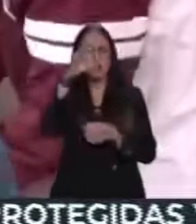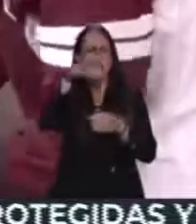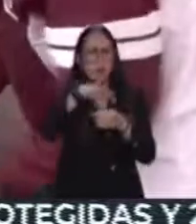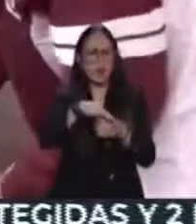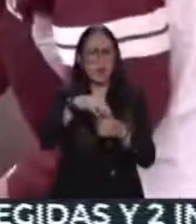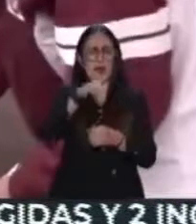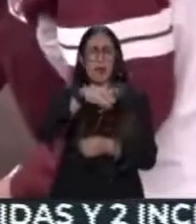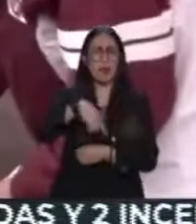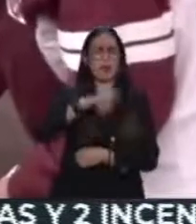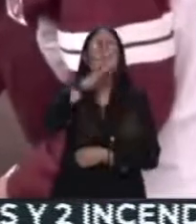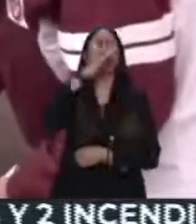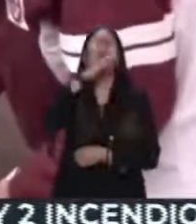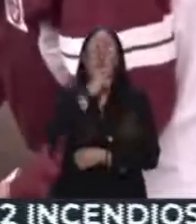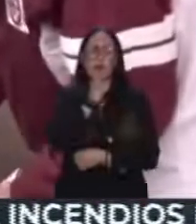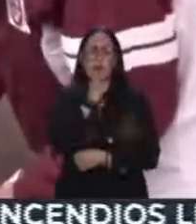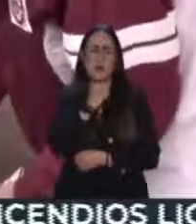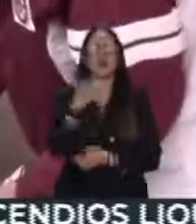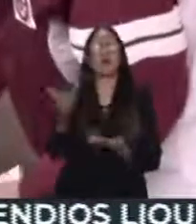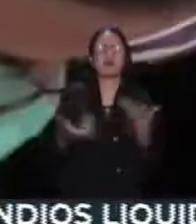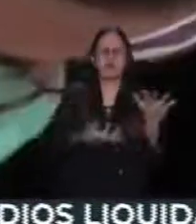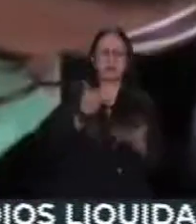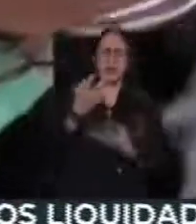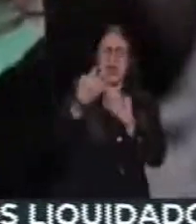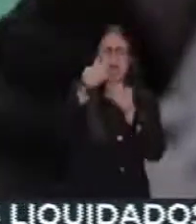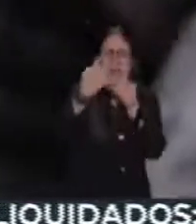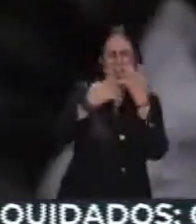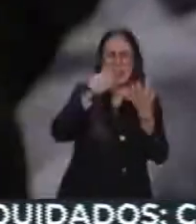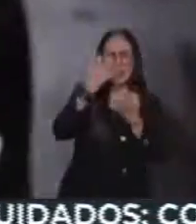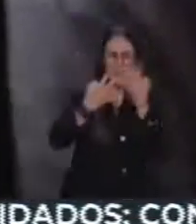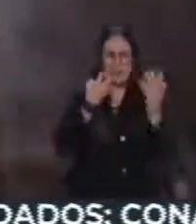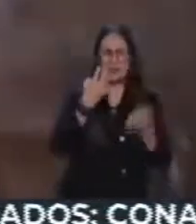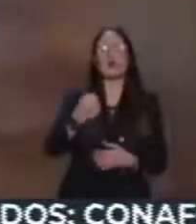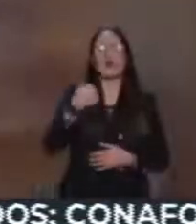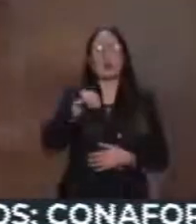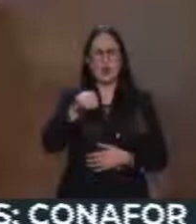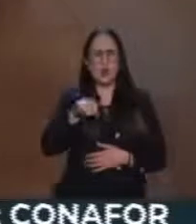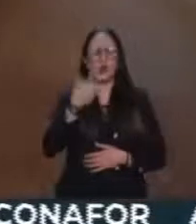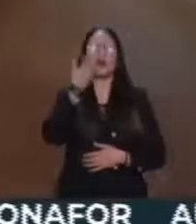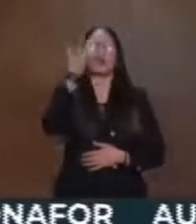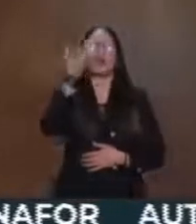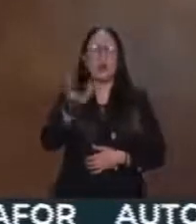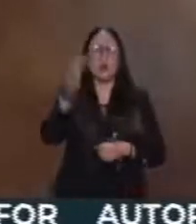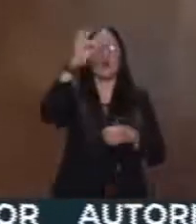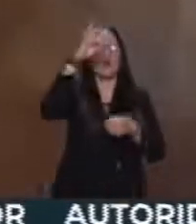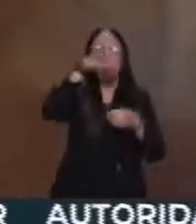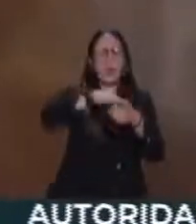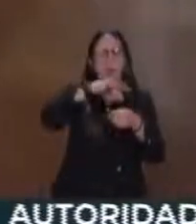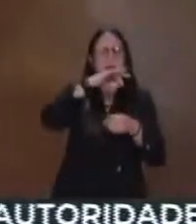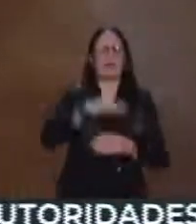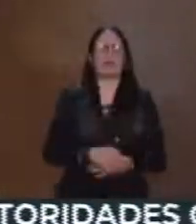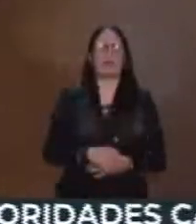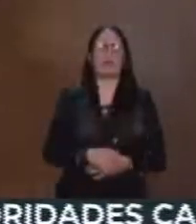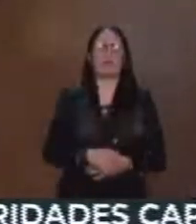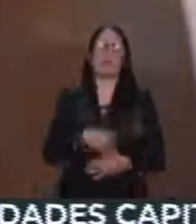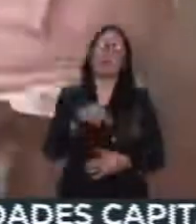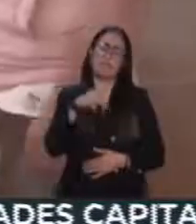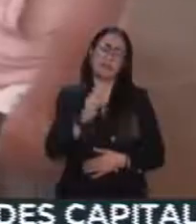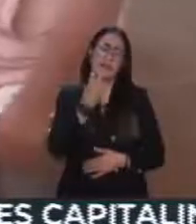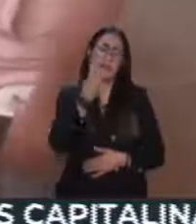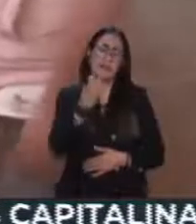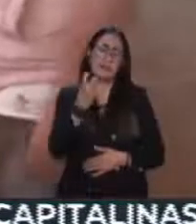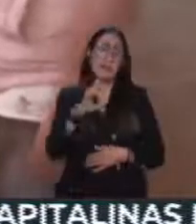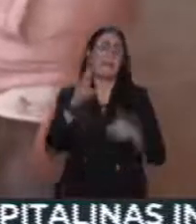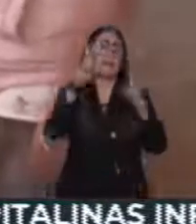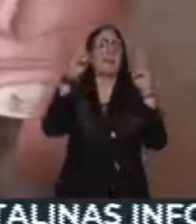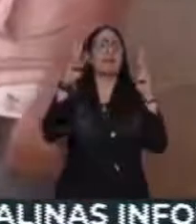poderlo ejercer, pues hubo ahí algunas manifestaciones, gritos de queremos votar. Sin embargo, como mencionan ustedes, pues este es un tema que se tiene